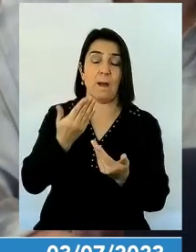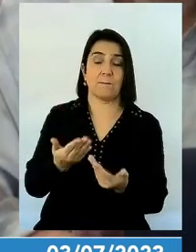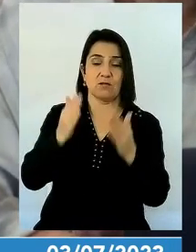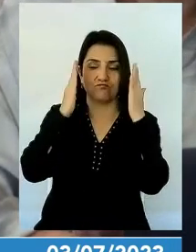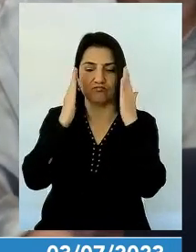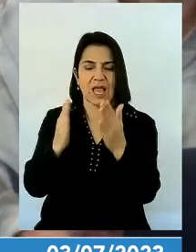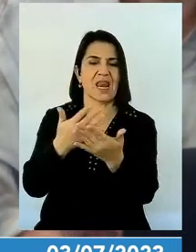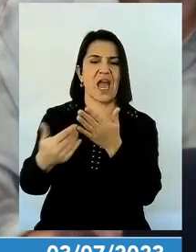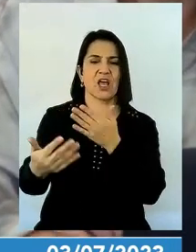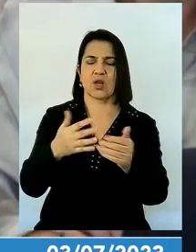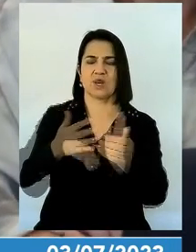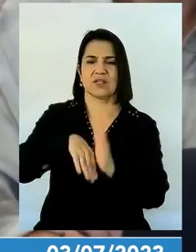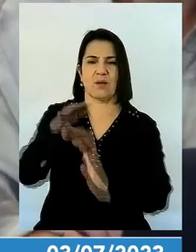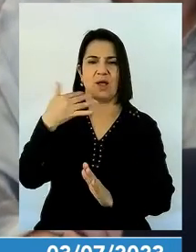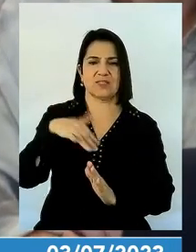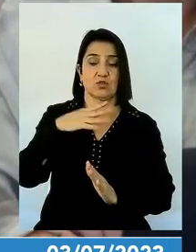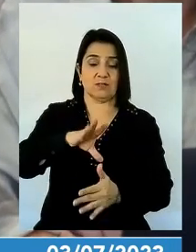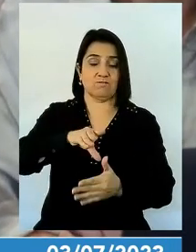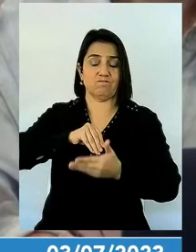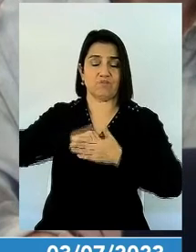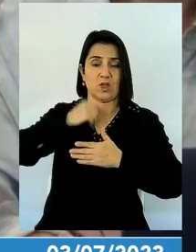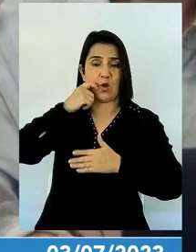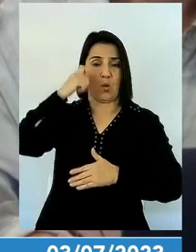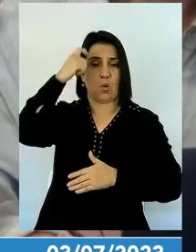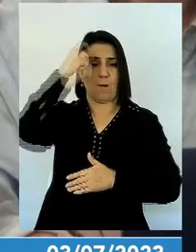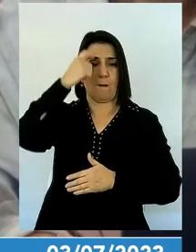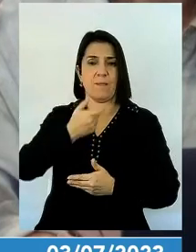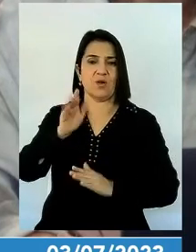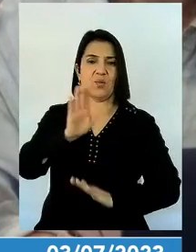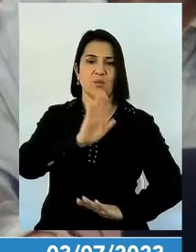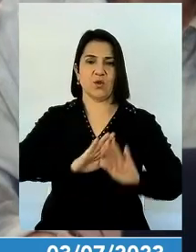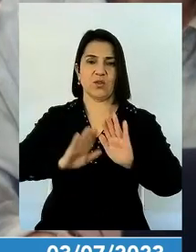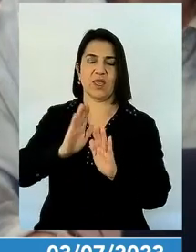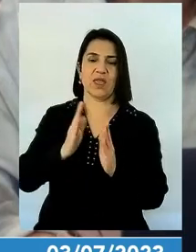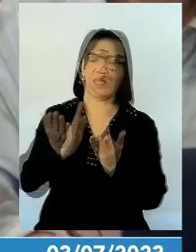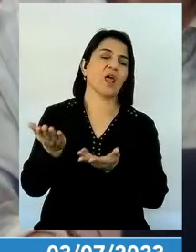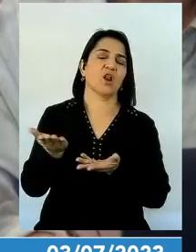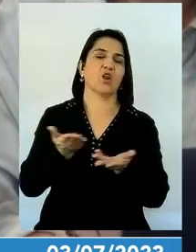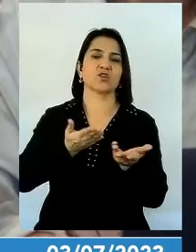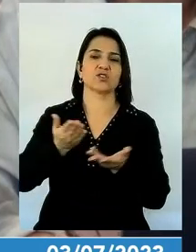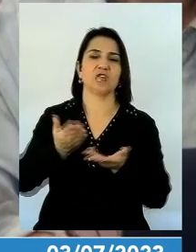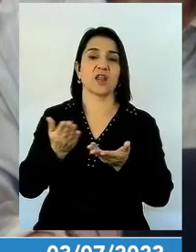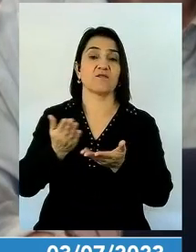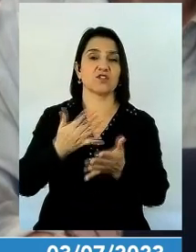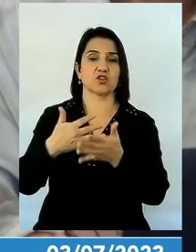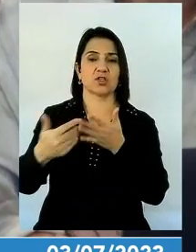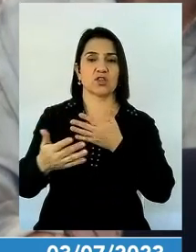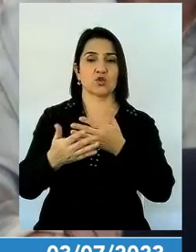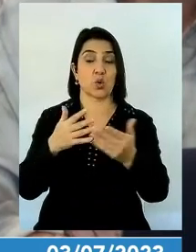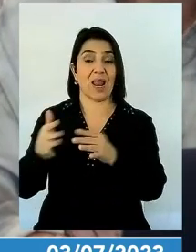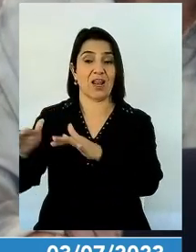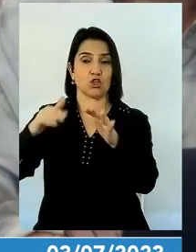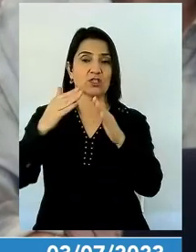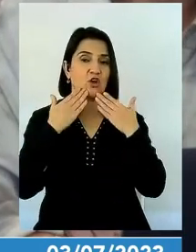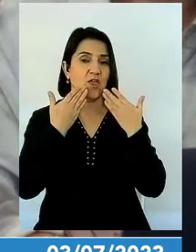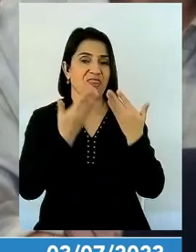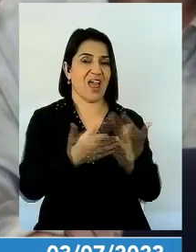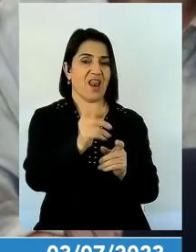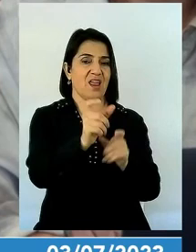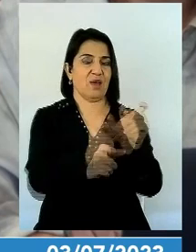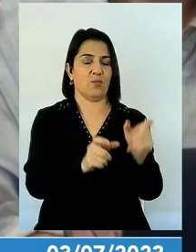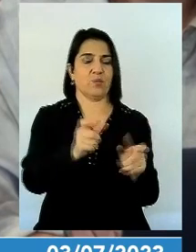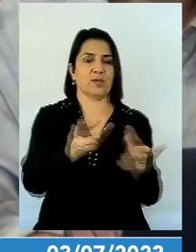humano, proteger y asegurar los servicios ecosistémicos que brinda el océano a la humanidad, priorizar la aplicación del